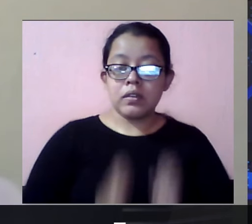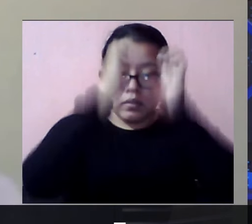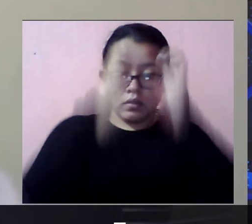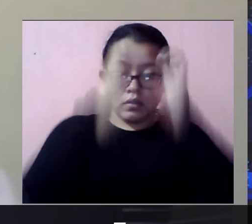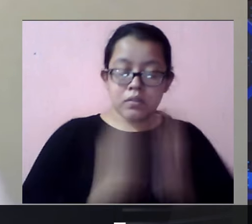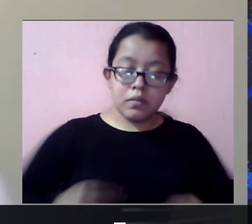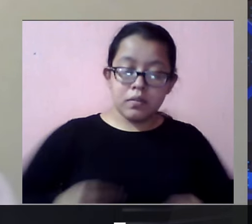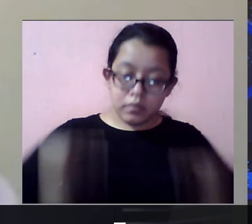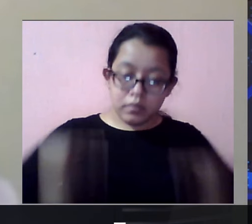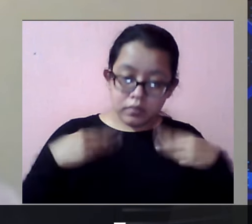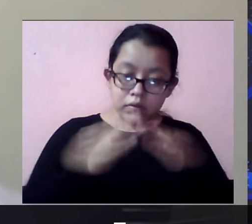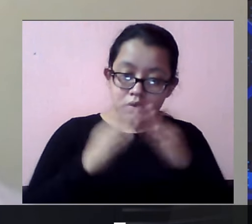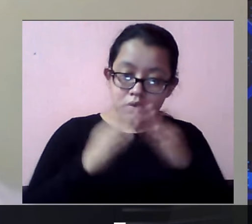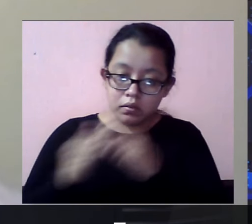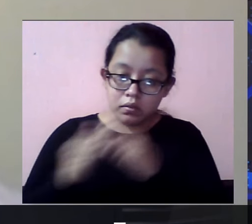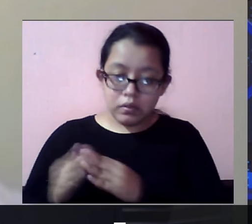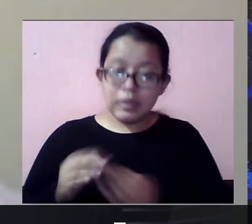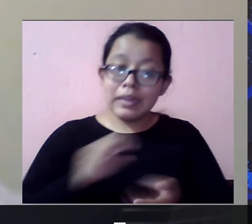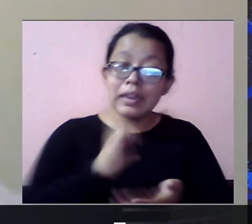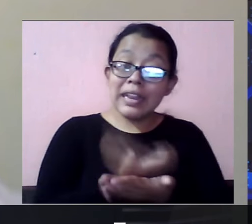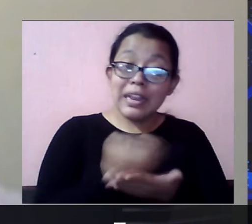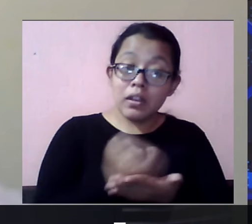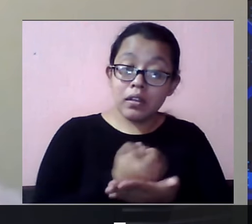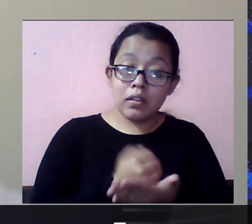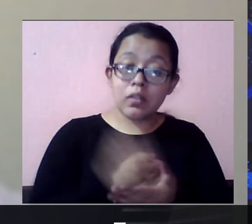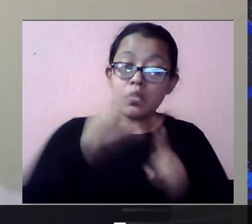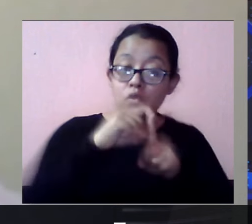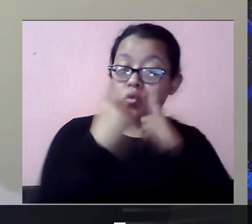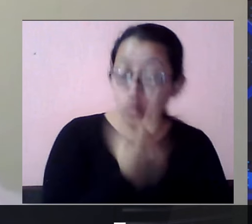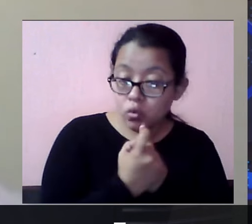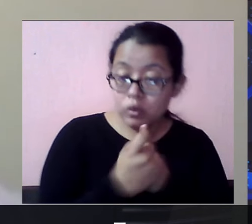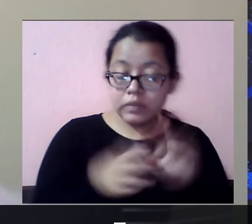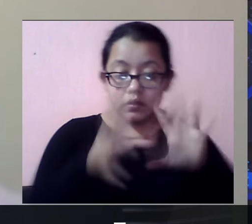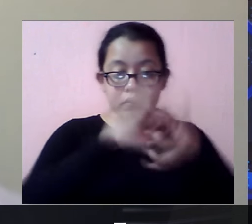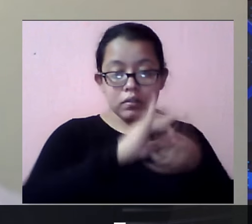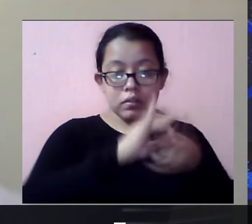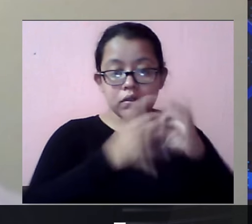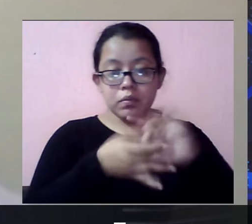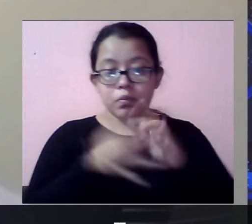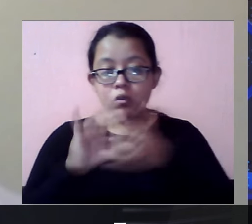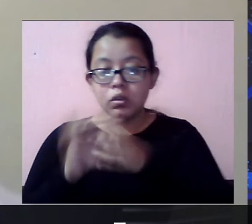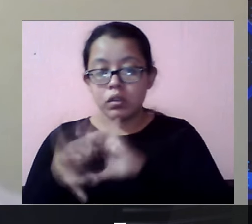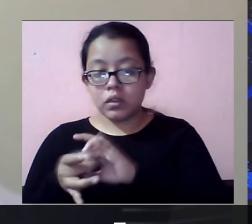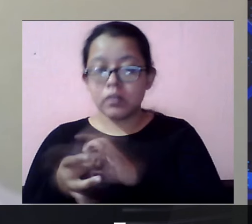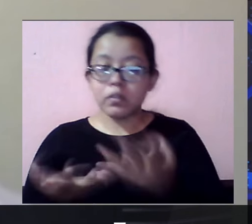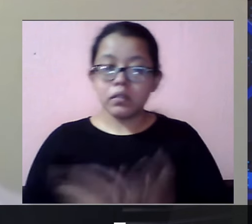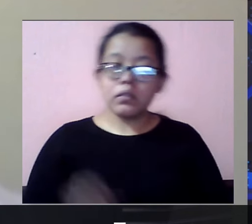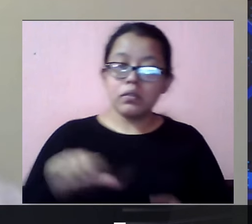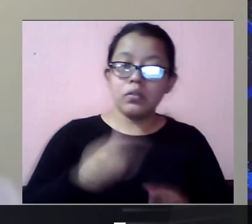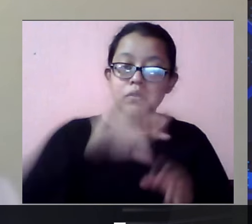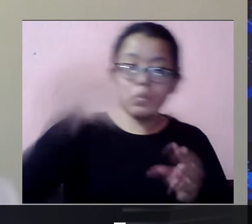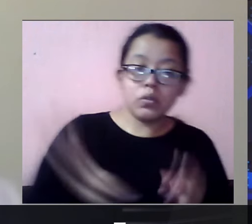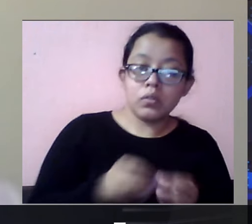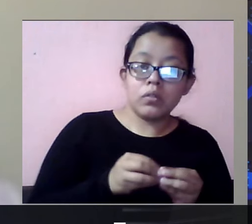Entonces aquí se agregarían 2 en una reforma. Una es el Ministerio de Desarrollo Social y el otro es